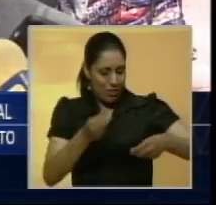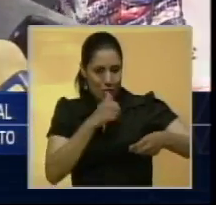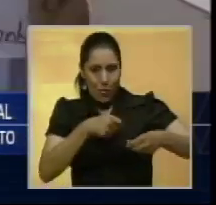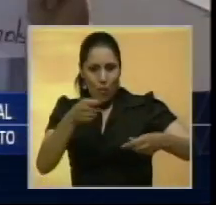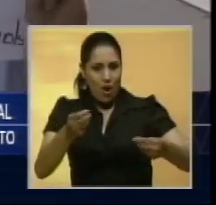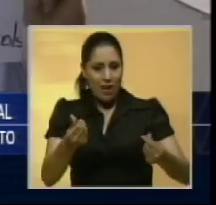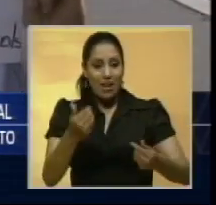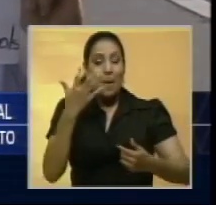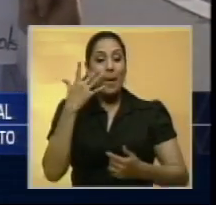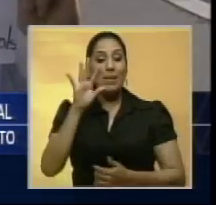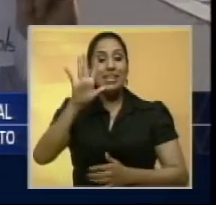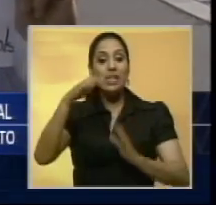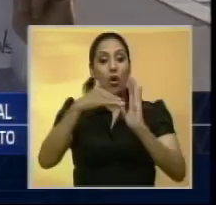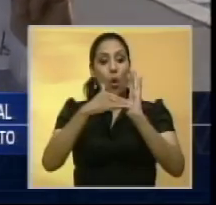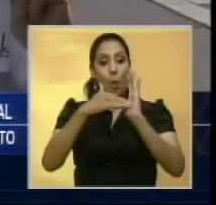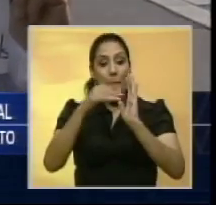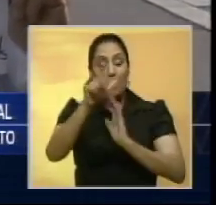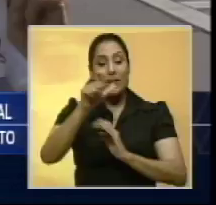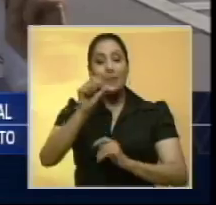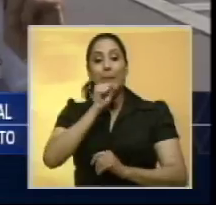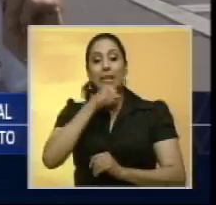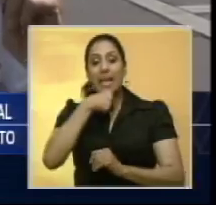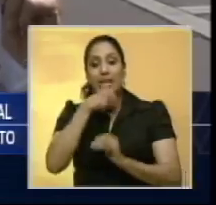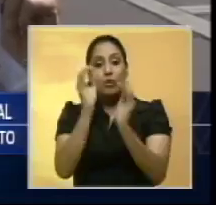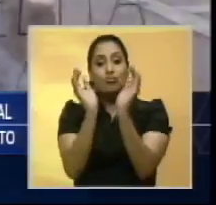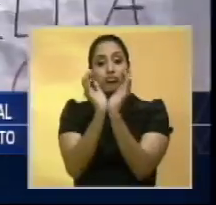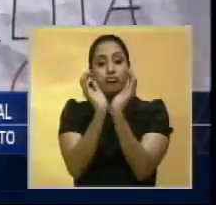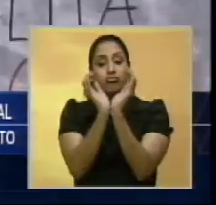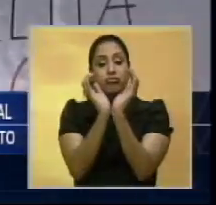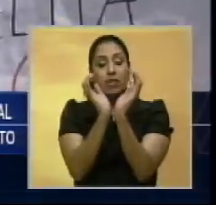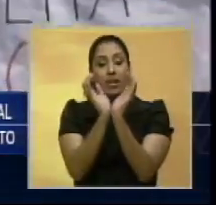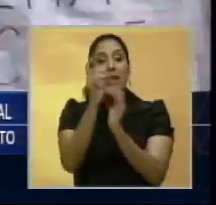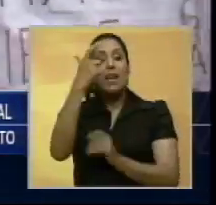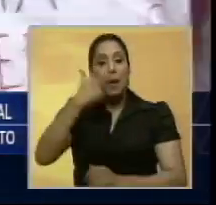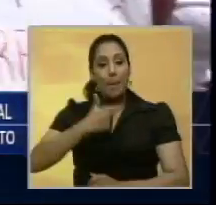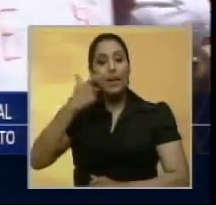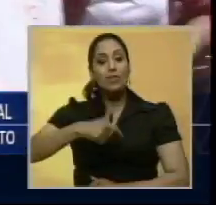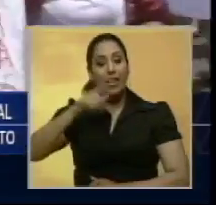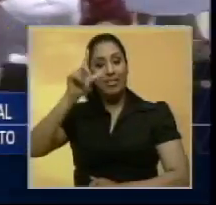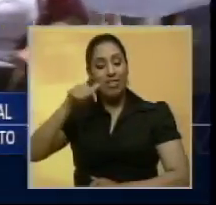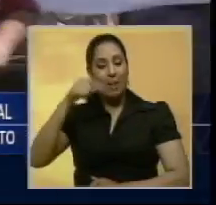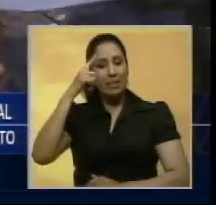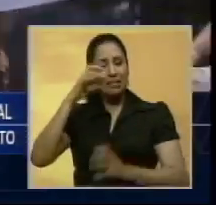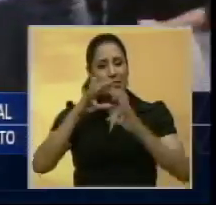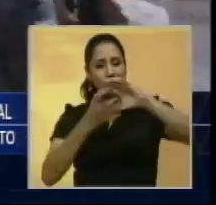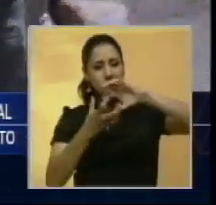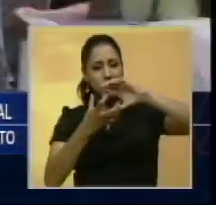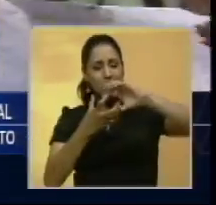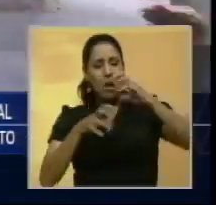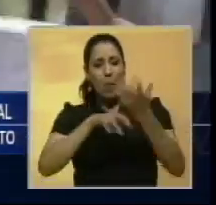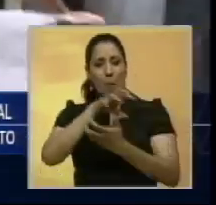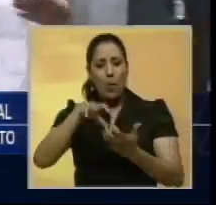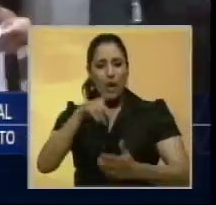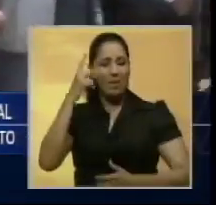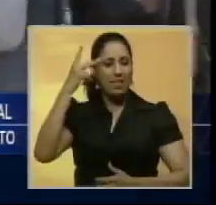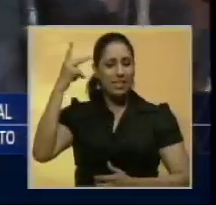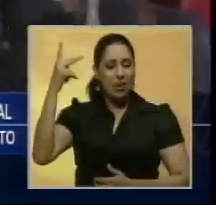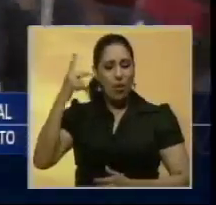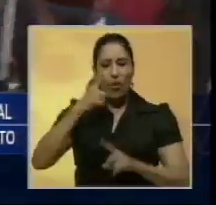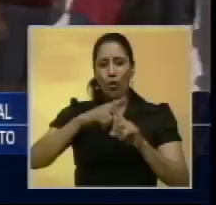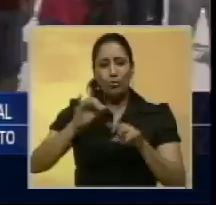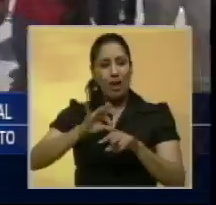5.000 personas están en las casas de reposo, en su mayoría adultos mayores y pacientes con trastornos psiquiátricos u otras